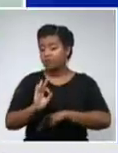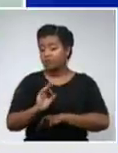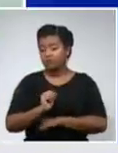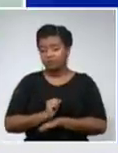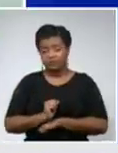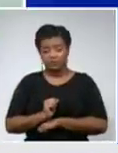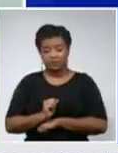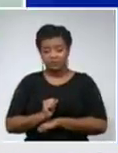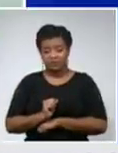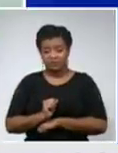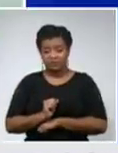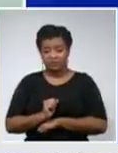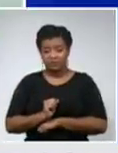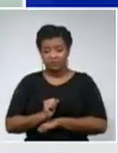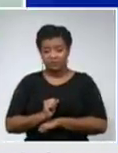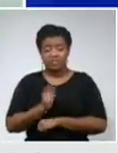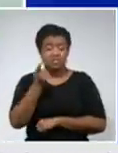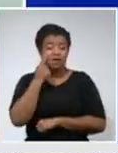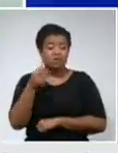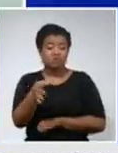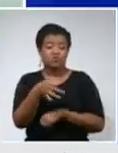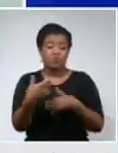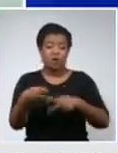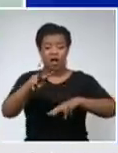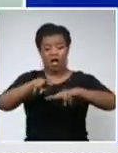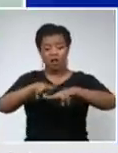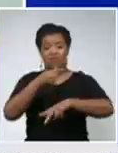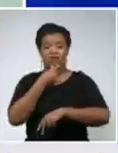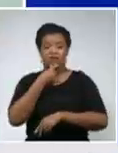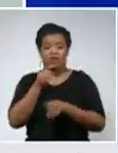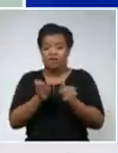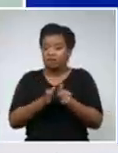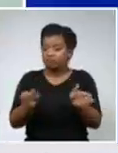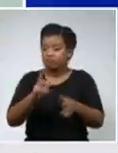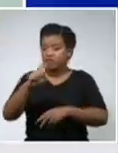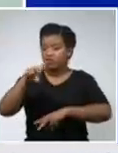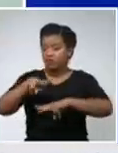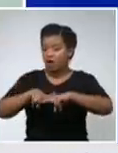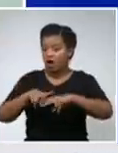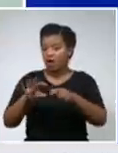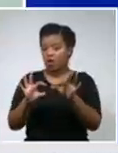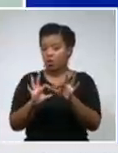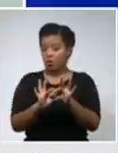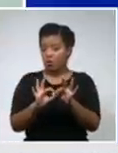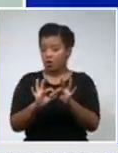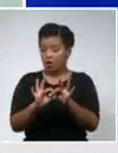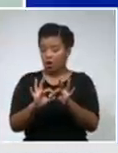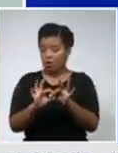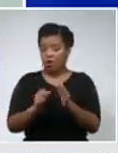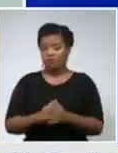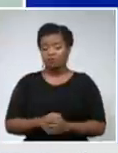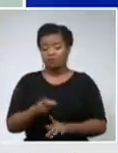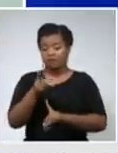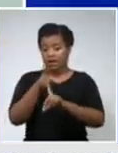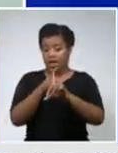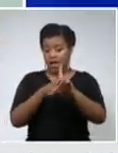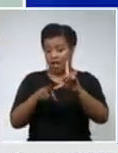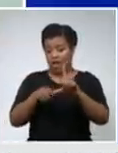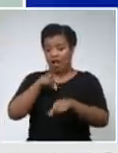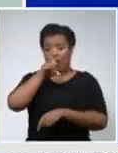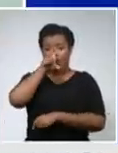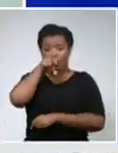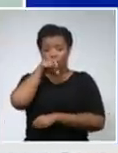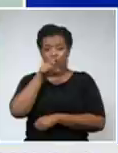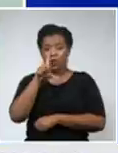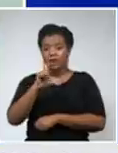identifican Habana Vieja, San Miguel del Padrón, Centro Habana, Guanabacoa, Regla, El Cotorro, La Lisa,